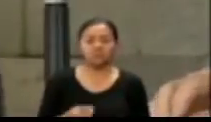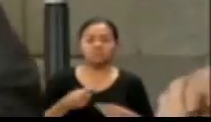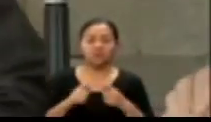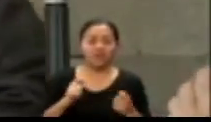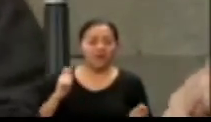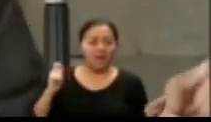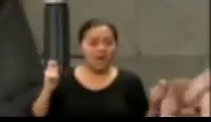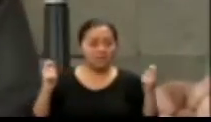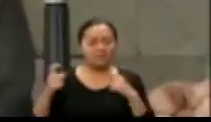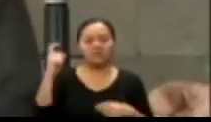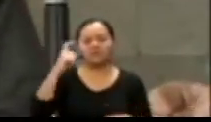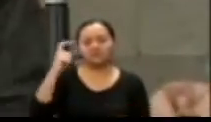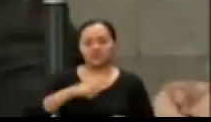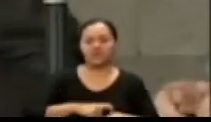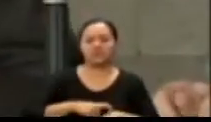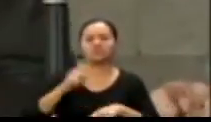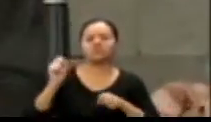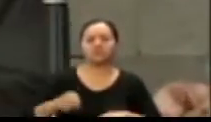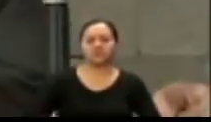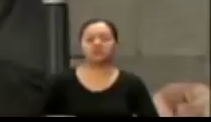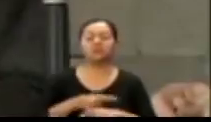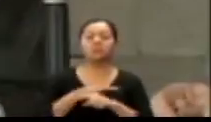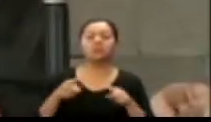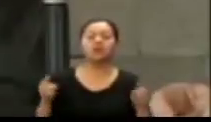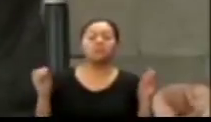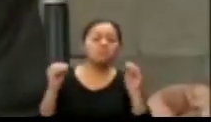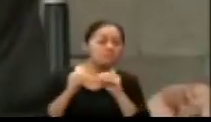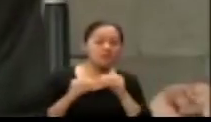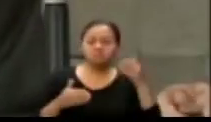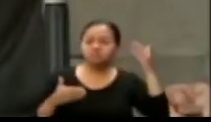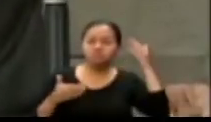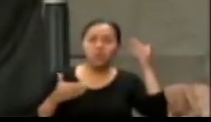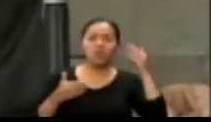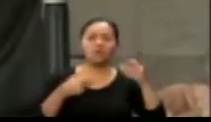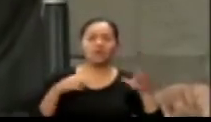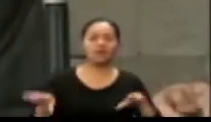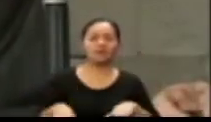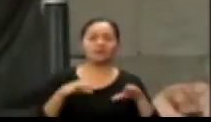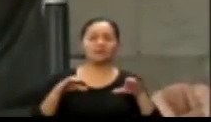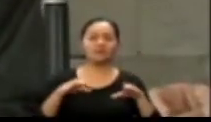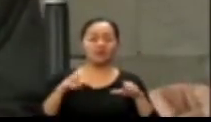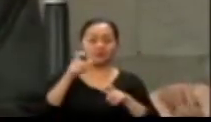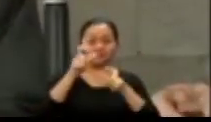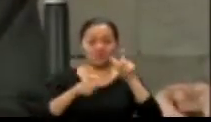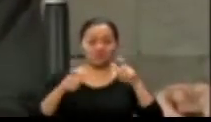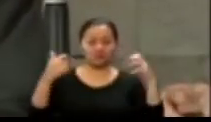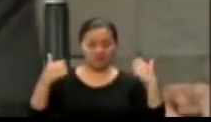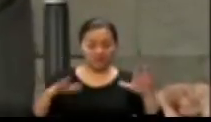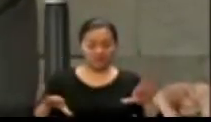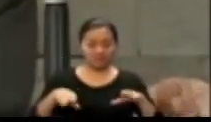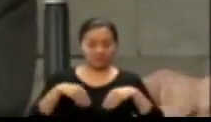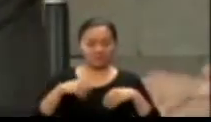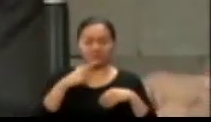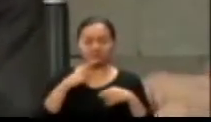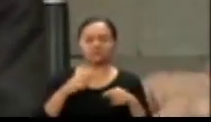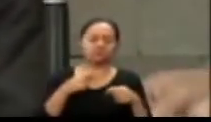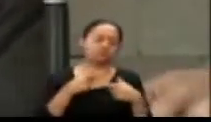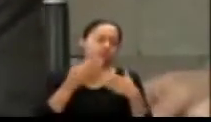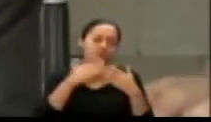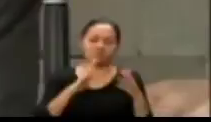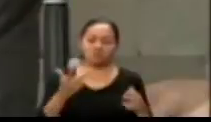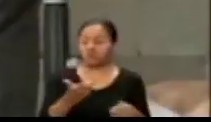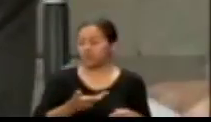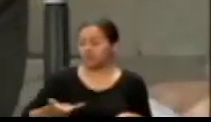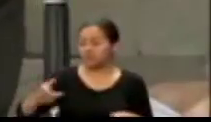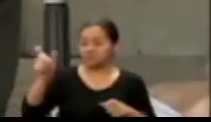poco de tiempo. Pero la política, que para mí es la más alta actividad que un ser humano puede hacer, porque ¿qué quiere decir? Que nos juntamos entre